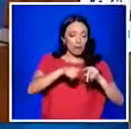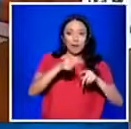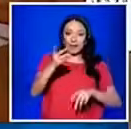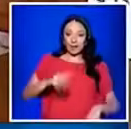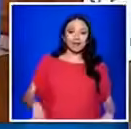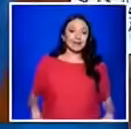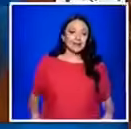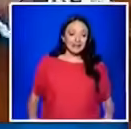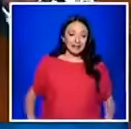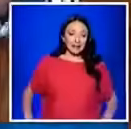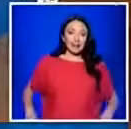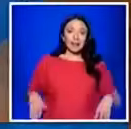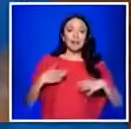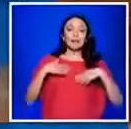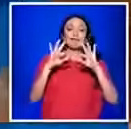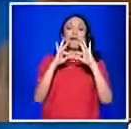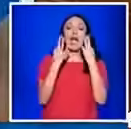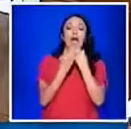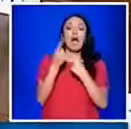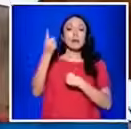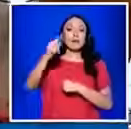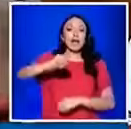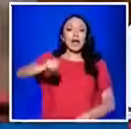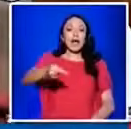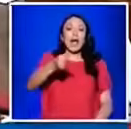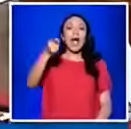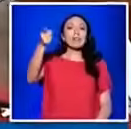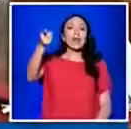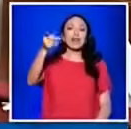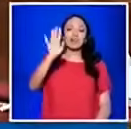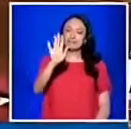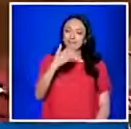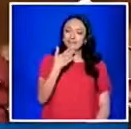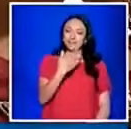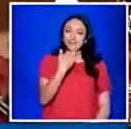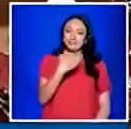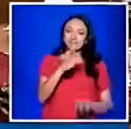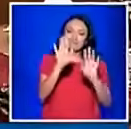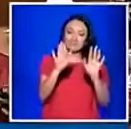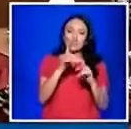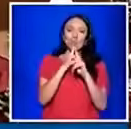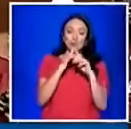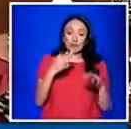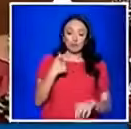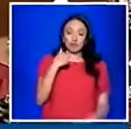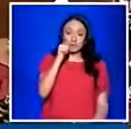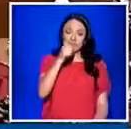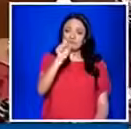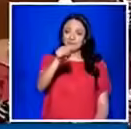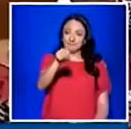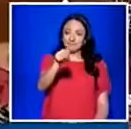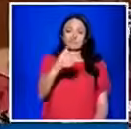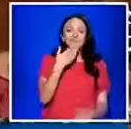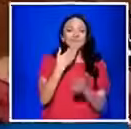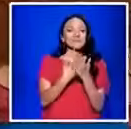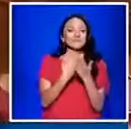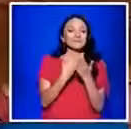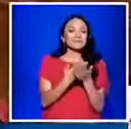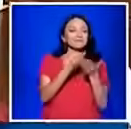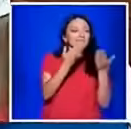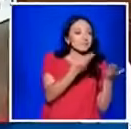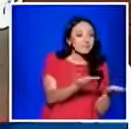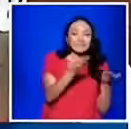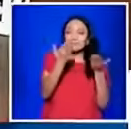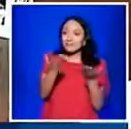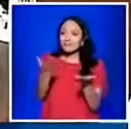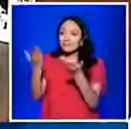canal. Exacto, con mi familia que está ahí en el canal. Muchísimas gracias a todos ustedes. Gracias, queridos compañeros. Gracias a mis